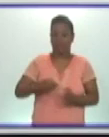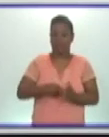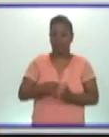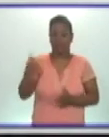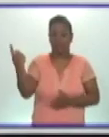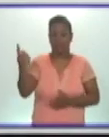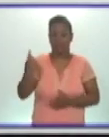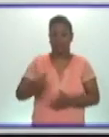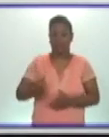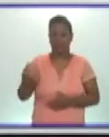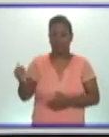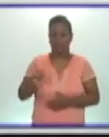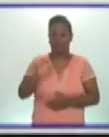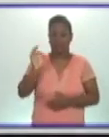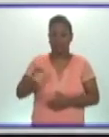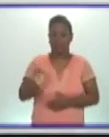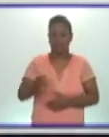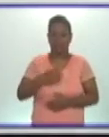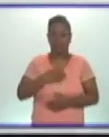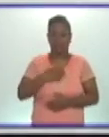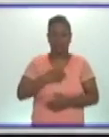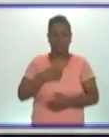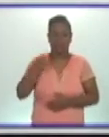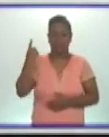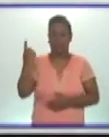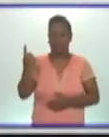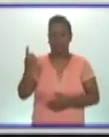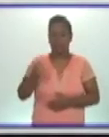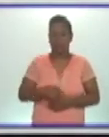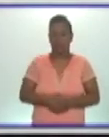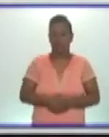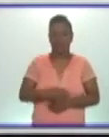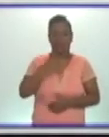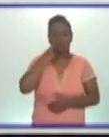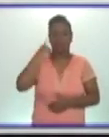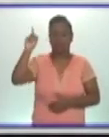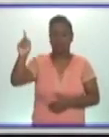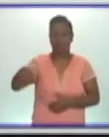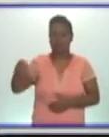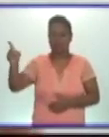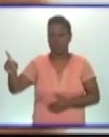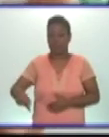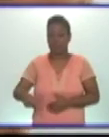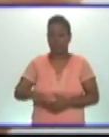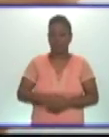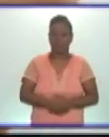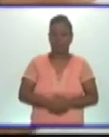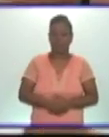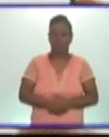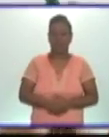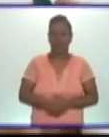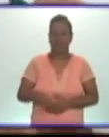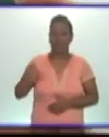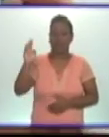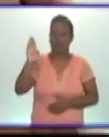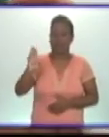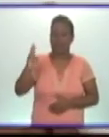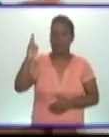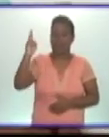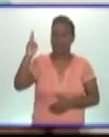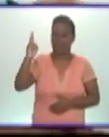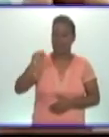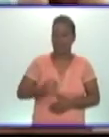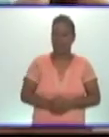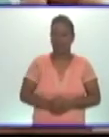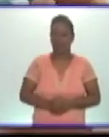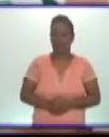es la misma letra y cada una tiene exponente 1, ya que no se les ve, se cancelan. Por lo tanto, nada más nos quedan las variables que tenemos acá,